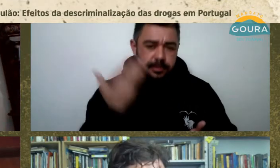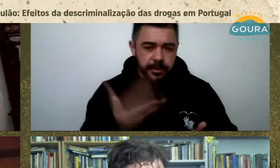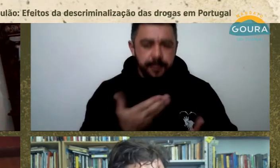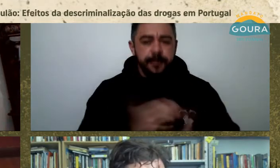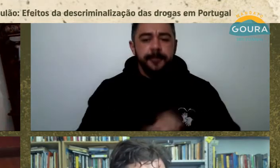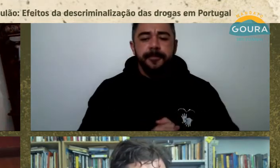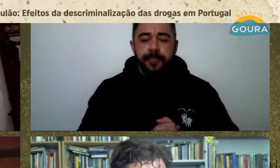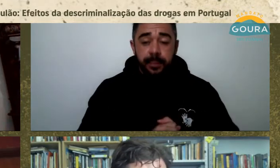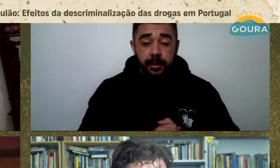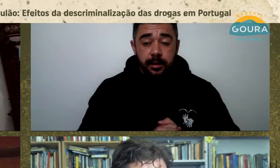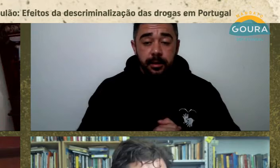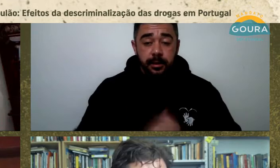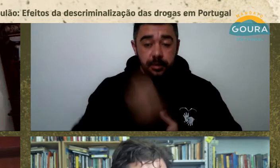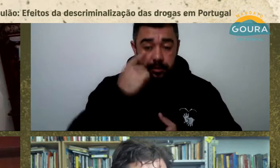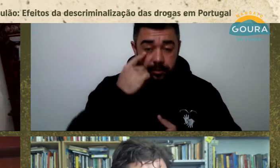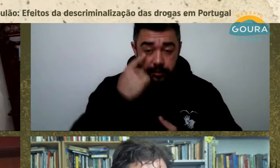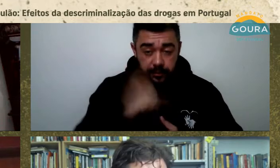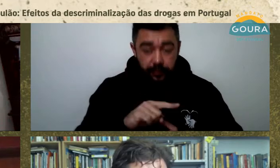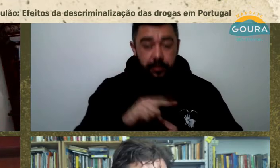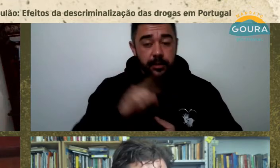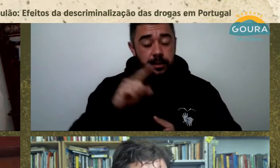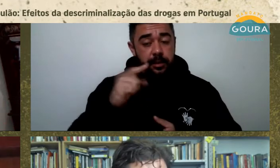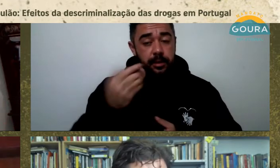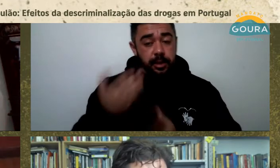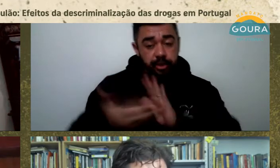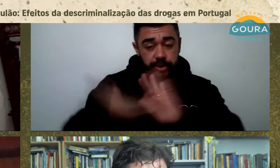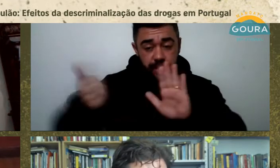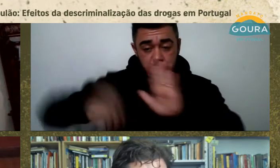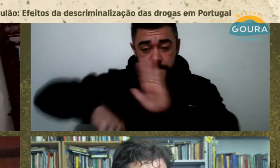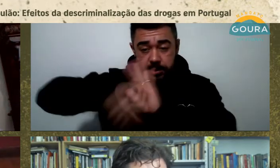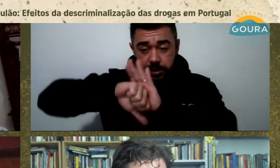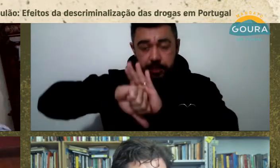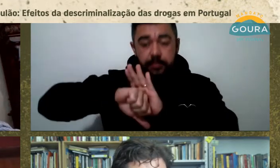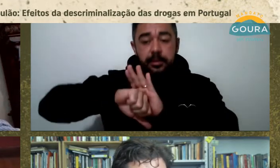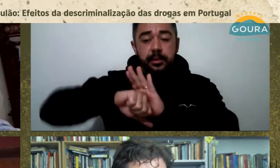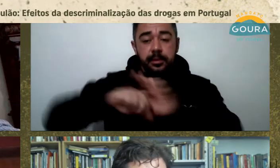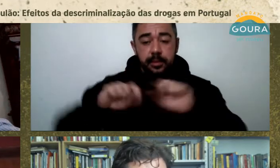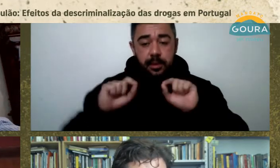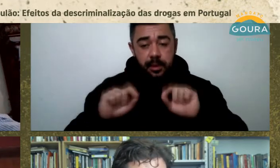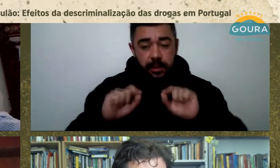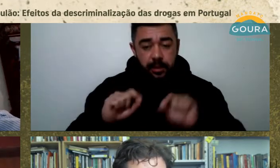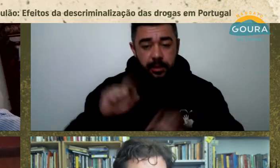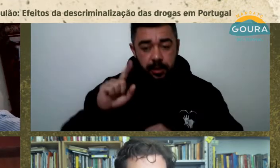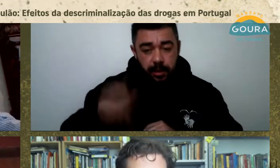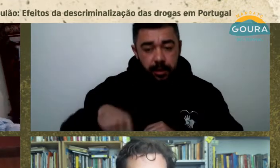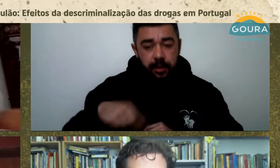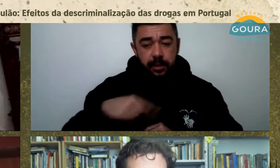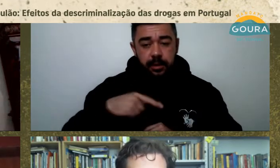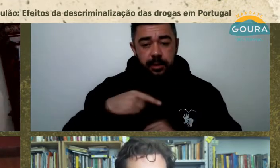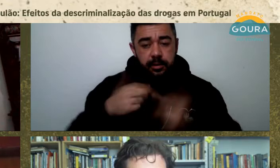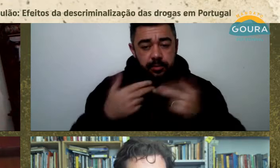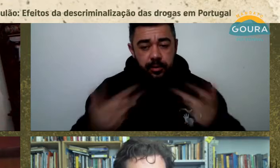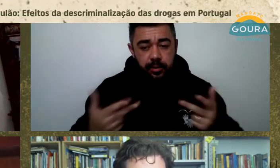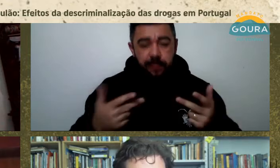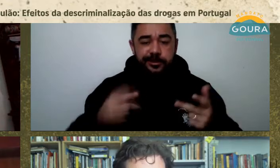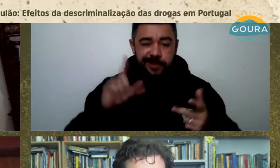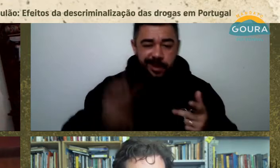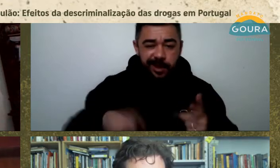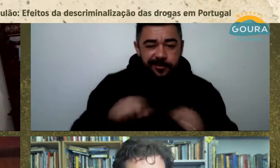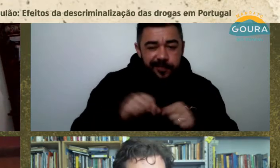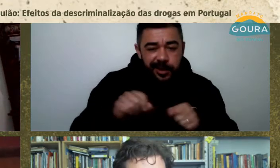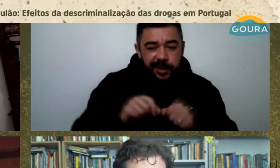identificar claramente que la descriminalización, primero, va en conjunto con otra serie de medidas disponibles para